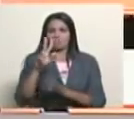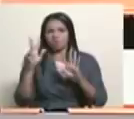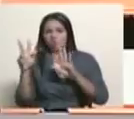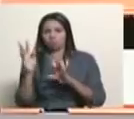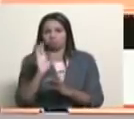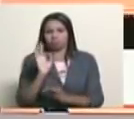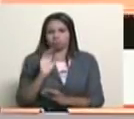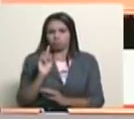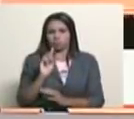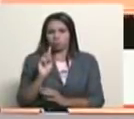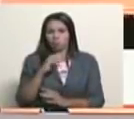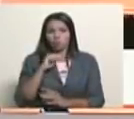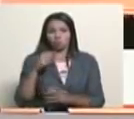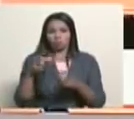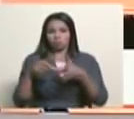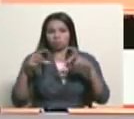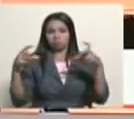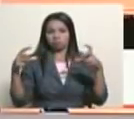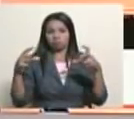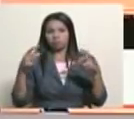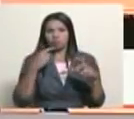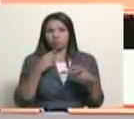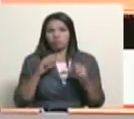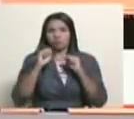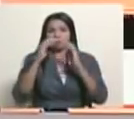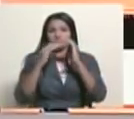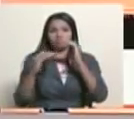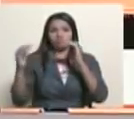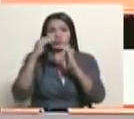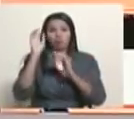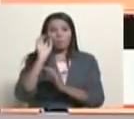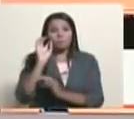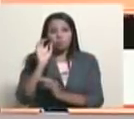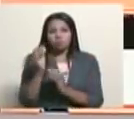Nosotros todas las notas que saquemos tienen que ser las máximas notas.